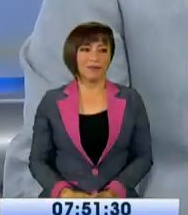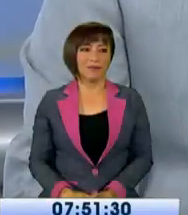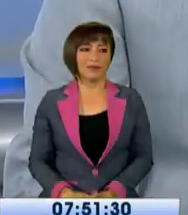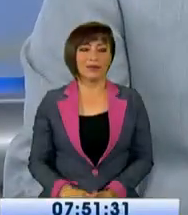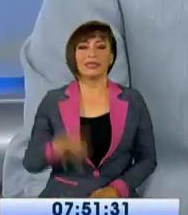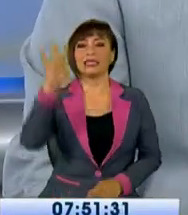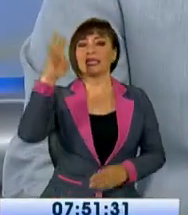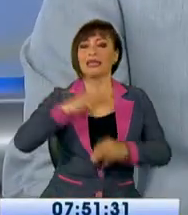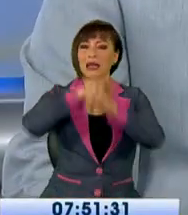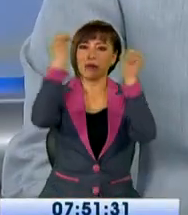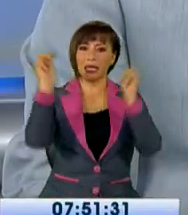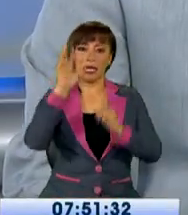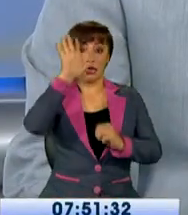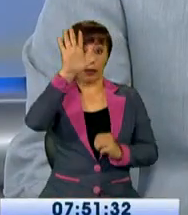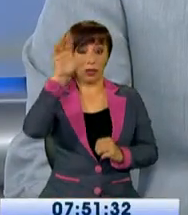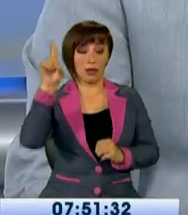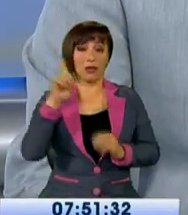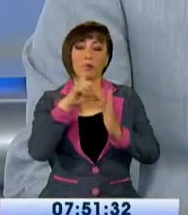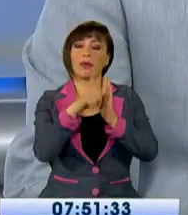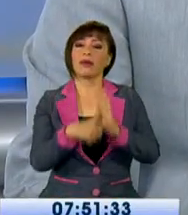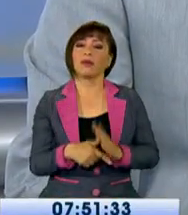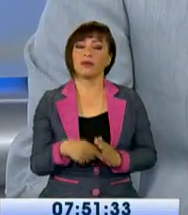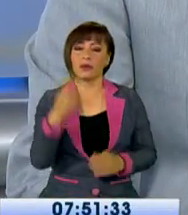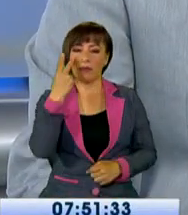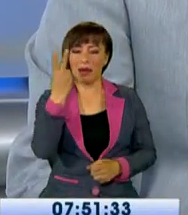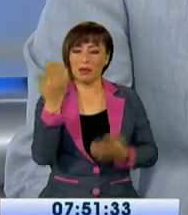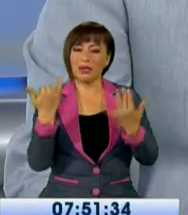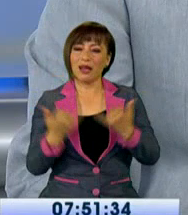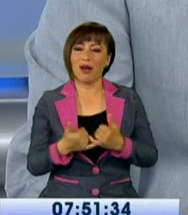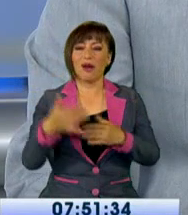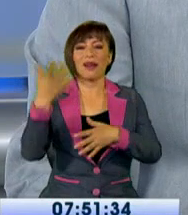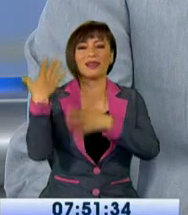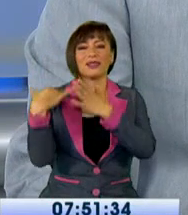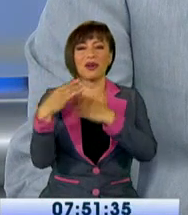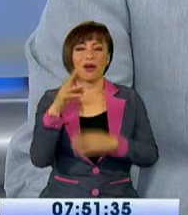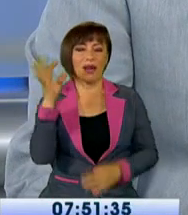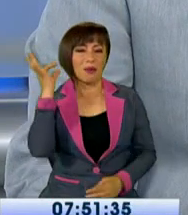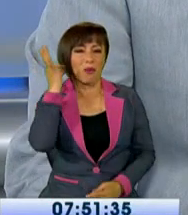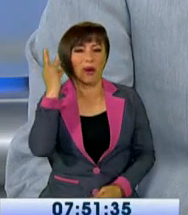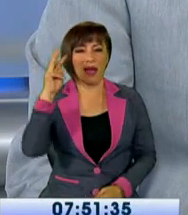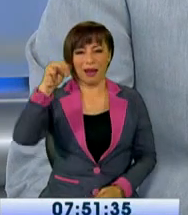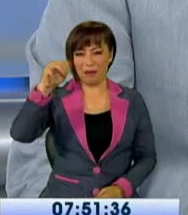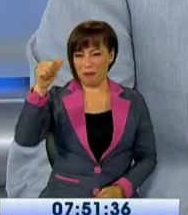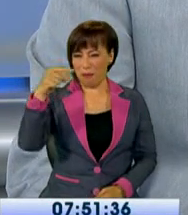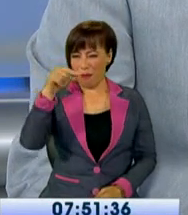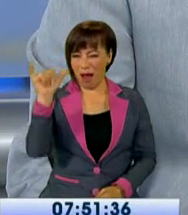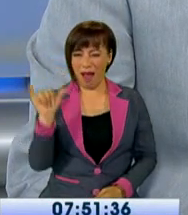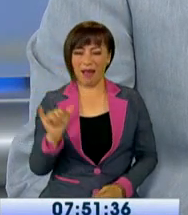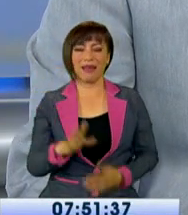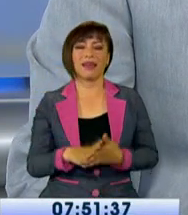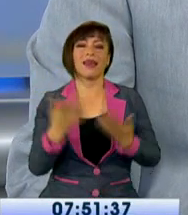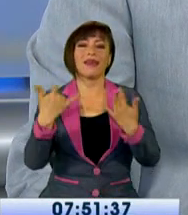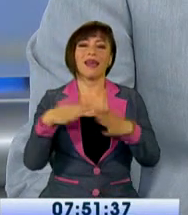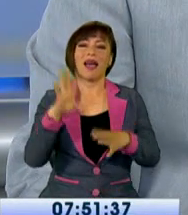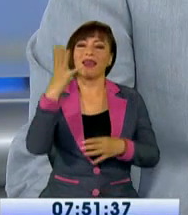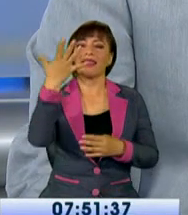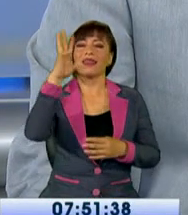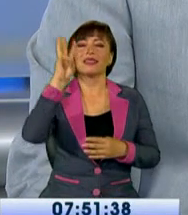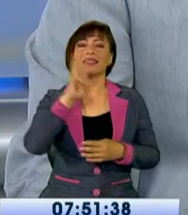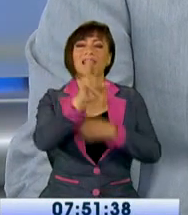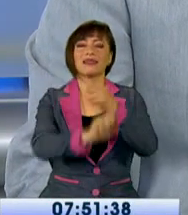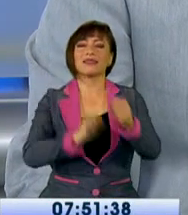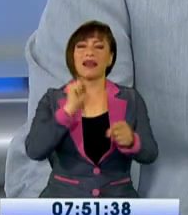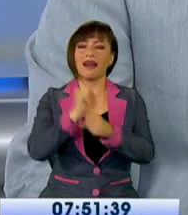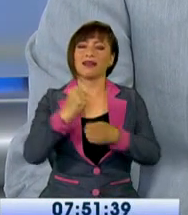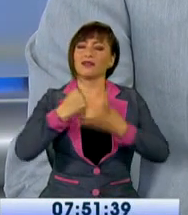Siete de la mañana con 51 minutos, conozcamos ahora la historia de Maggie, una mujer que ha dedicado 16 años de su vida a rescatar animales